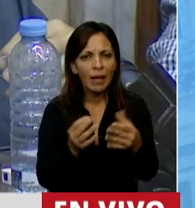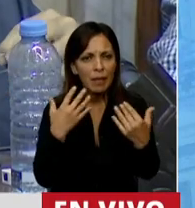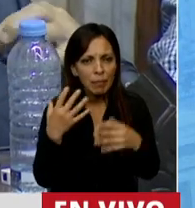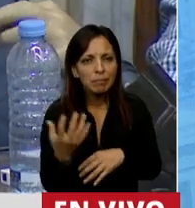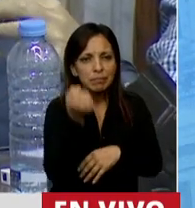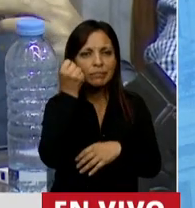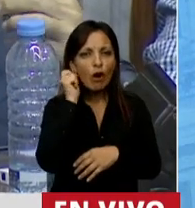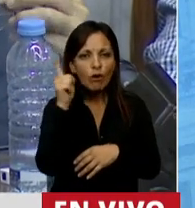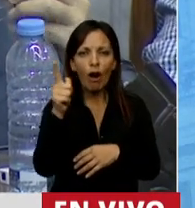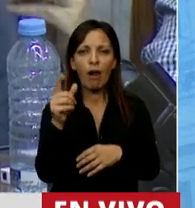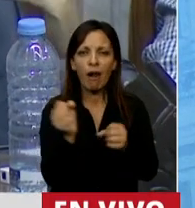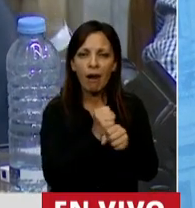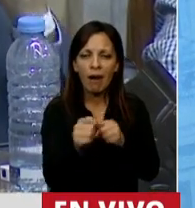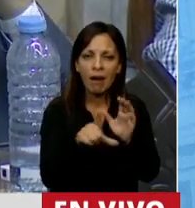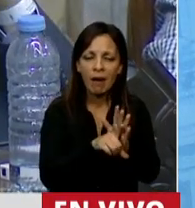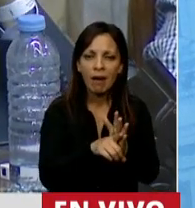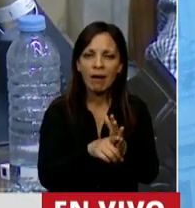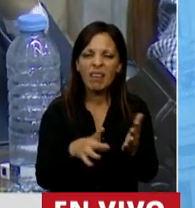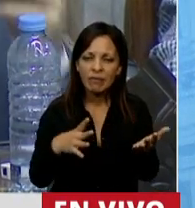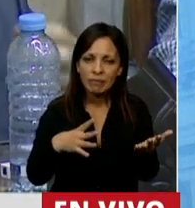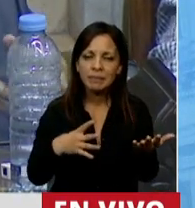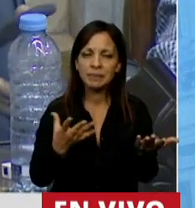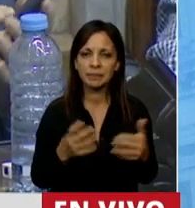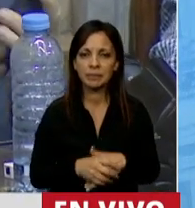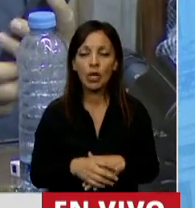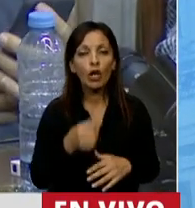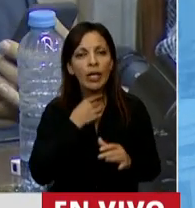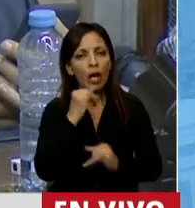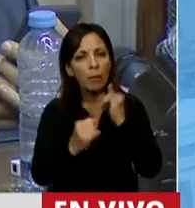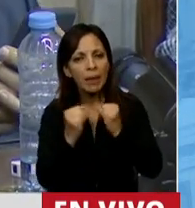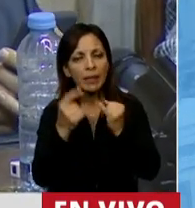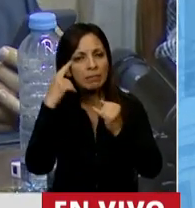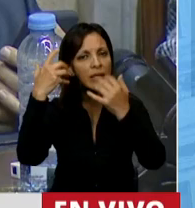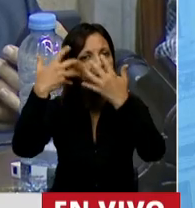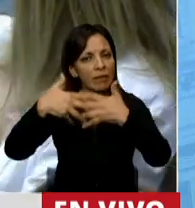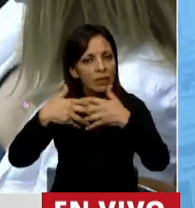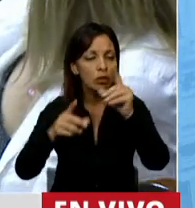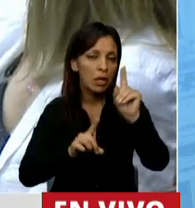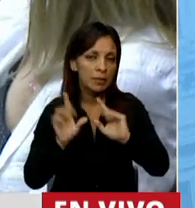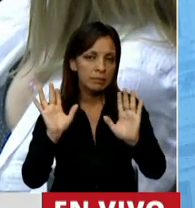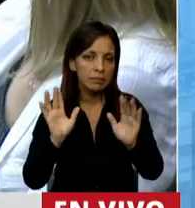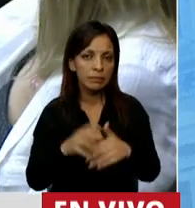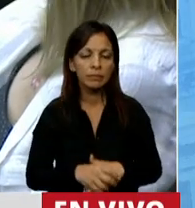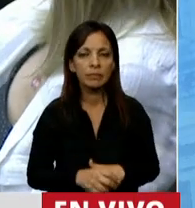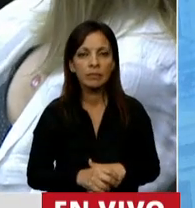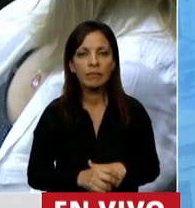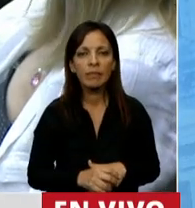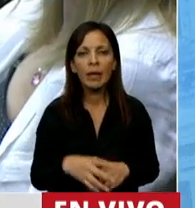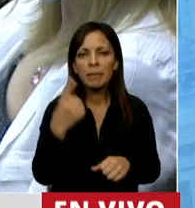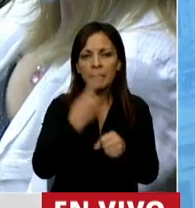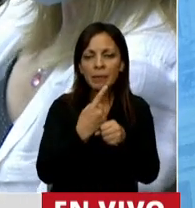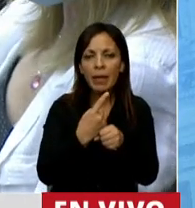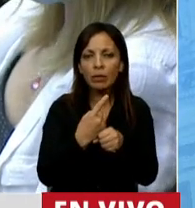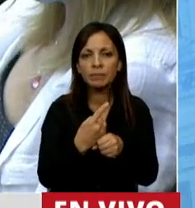acá. Compartir solo algunas reflexiones que me parecen que enriquecen el debate. La primera cuestión, ¿dónde